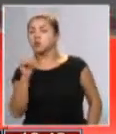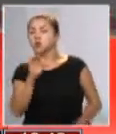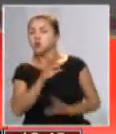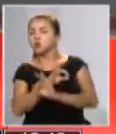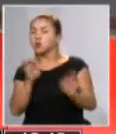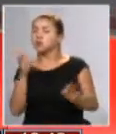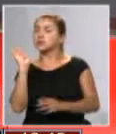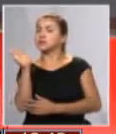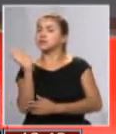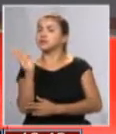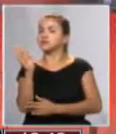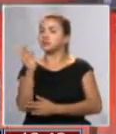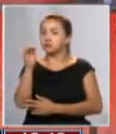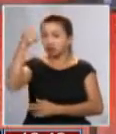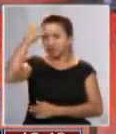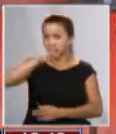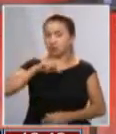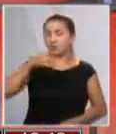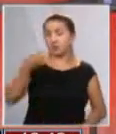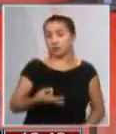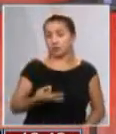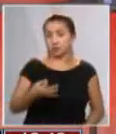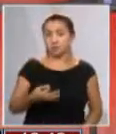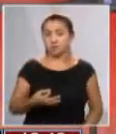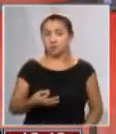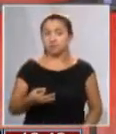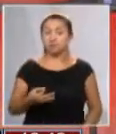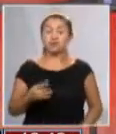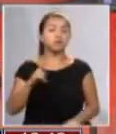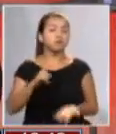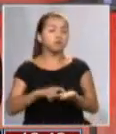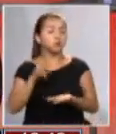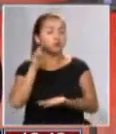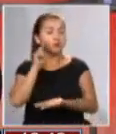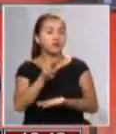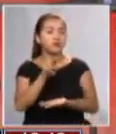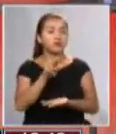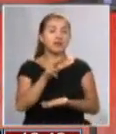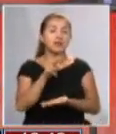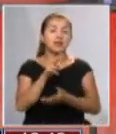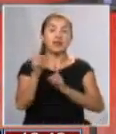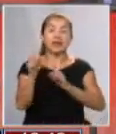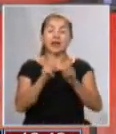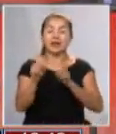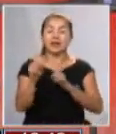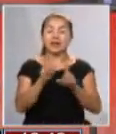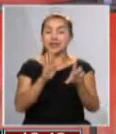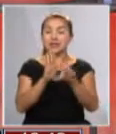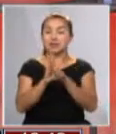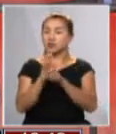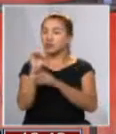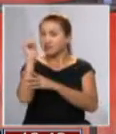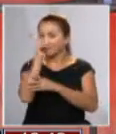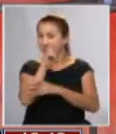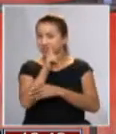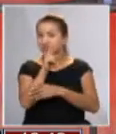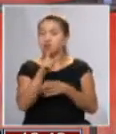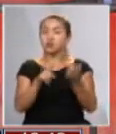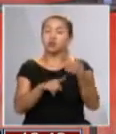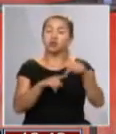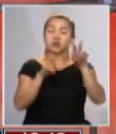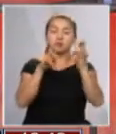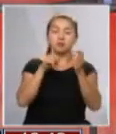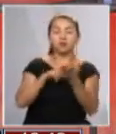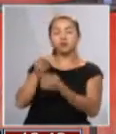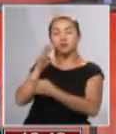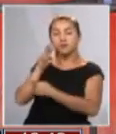ninguna sanción efectiva. Desde el punto de vista de la legislación electoral es difícil. Otra cosa es desde el